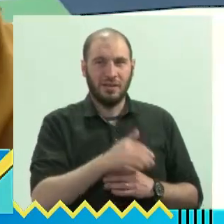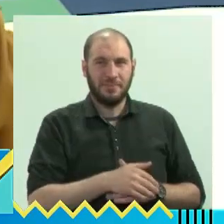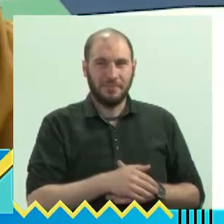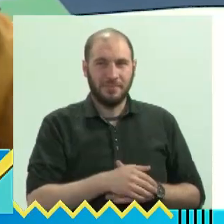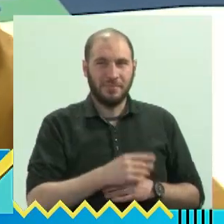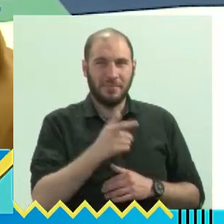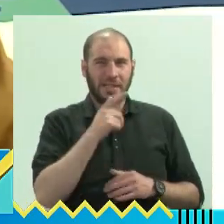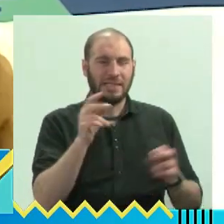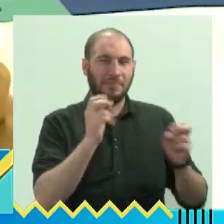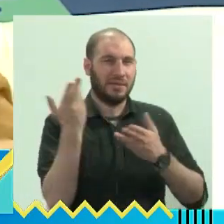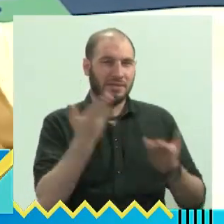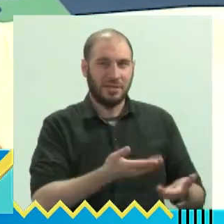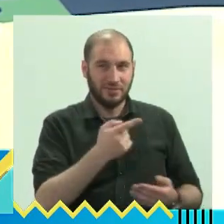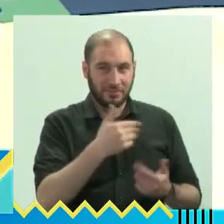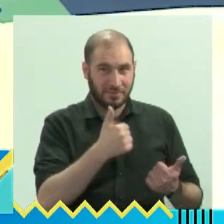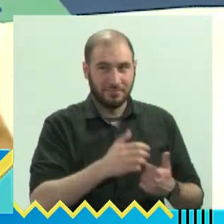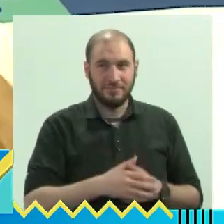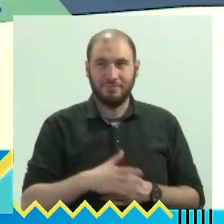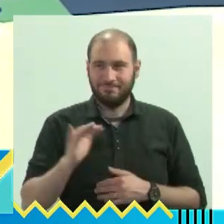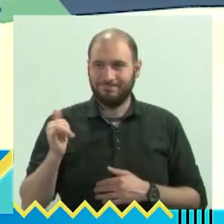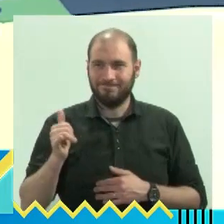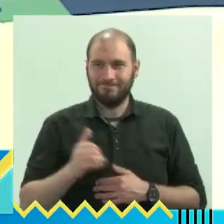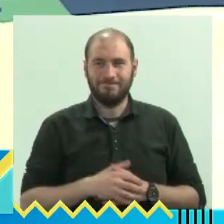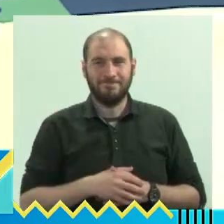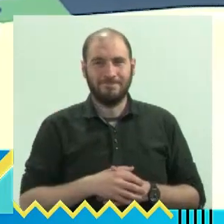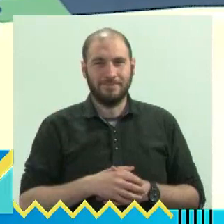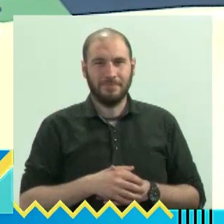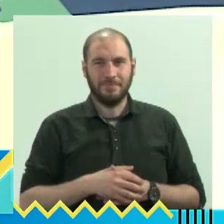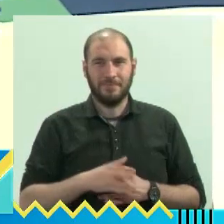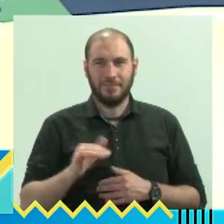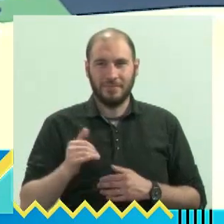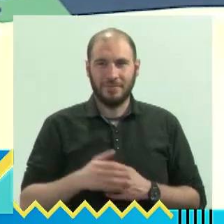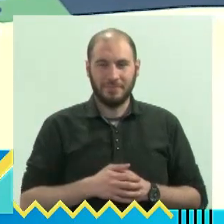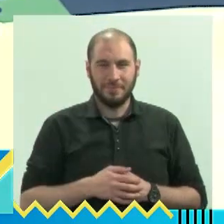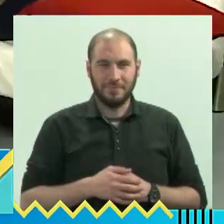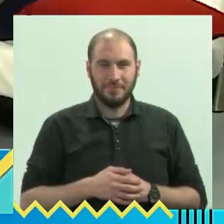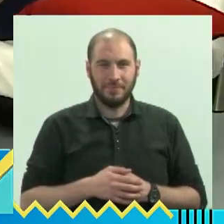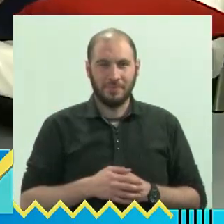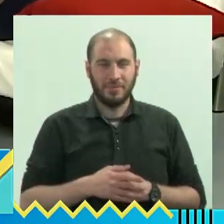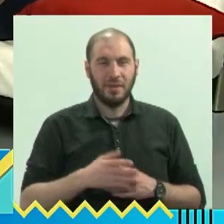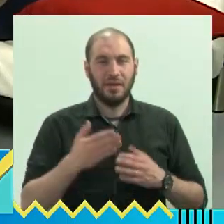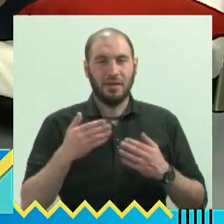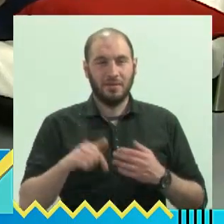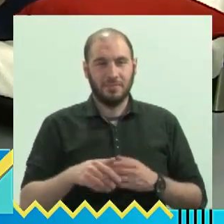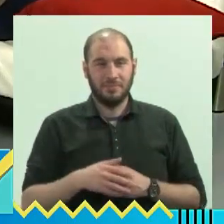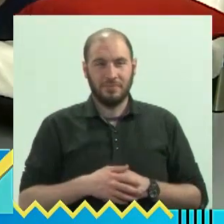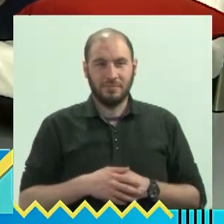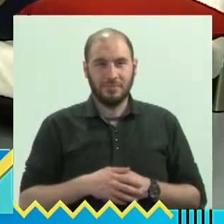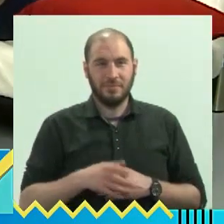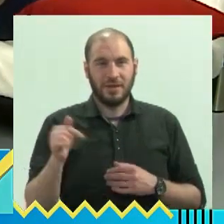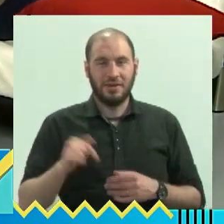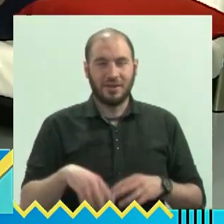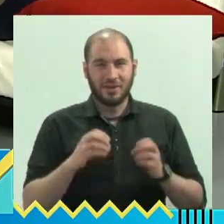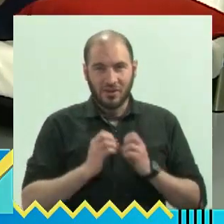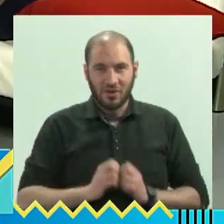estaría la presentación, ¿te parece? Así es. Así está bien. Así es, orgulloso nieto. Muy bien. Bueno, ¿les parece que